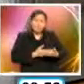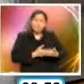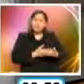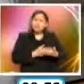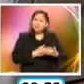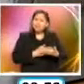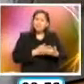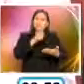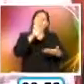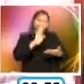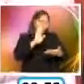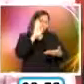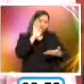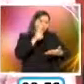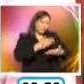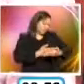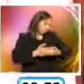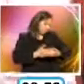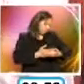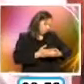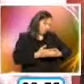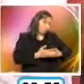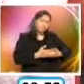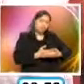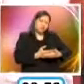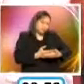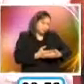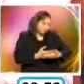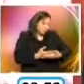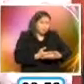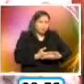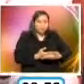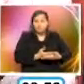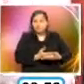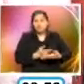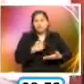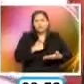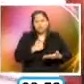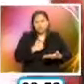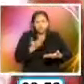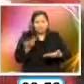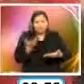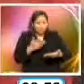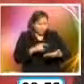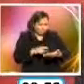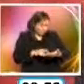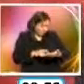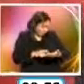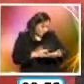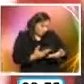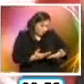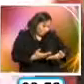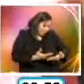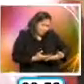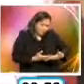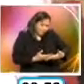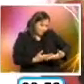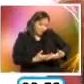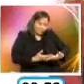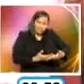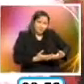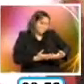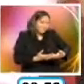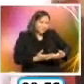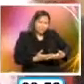es como tener al bebé y decir, bueno, ok, ¿y ahora qué hago? ¿Cómo lo trato, no? ¿Sabes cómo manejo